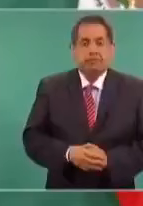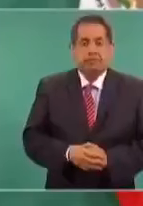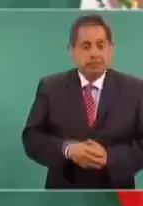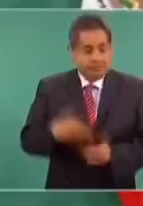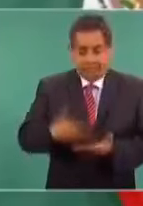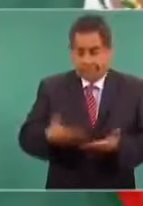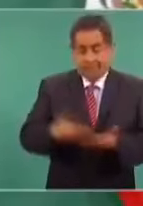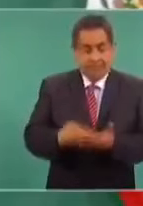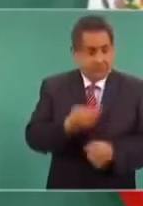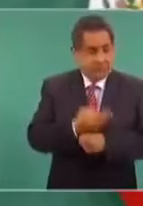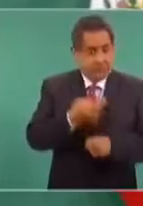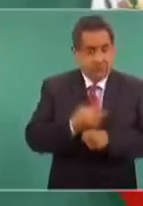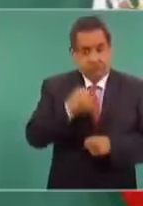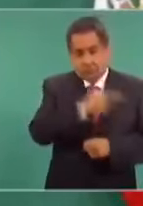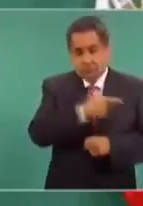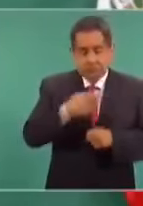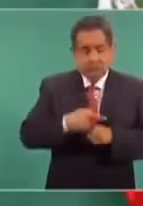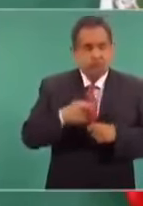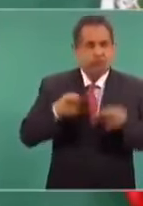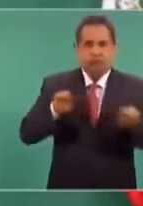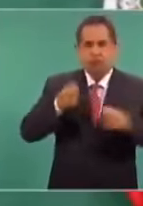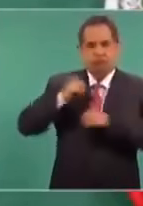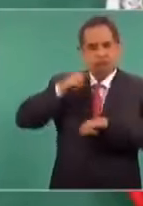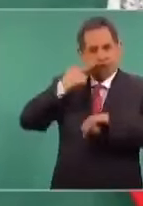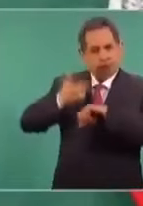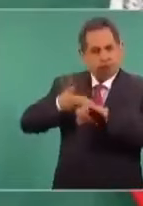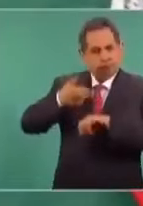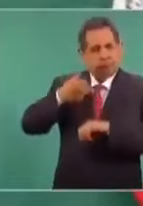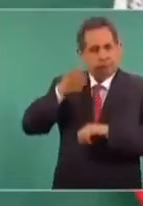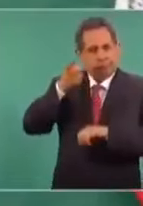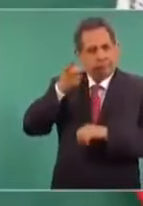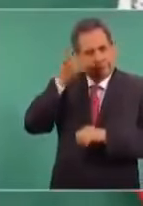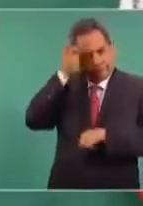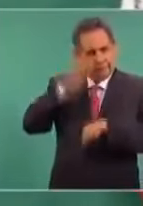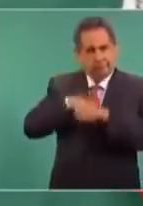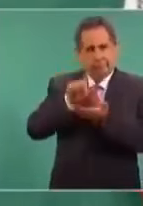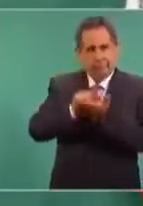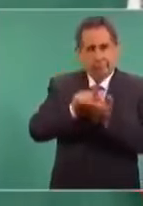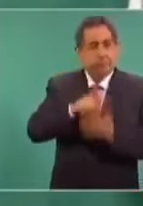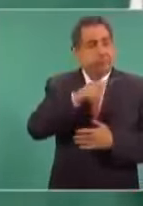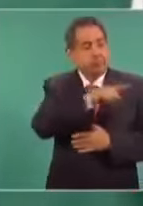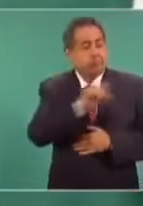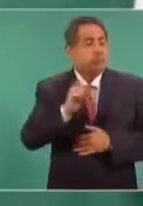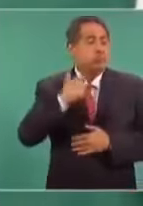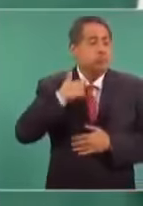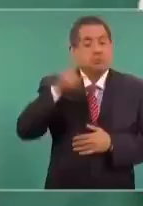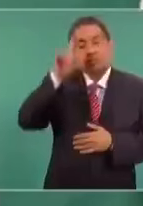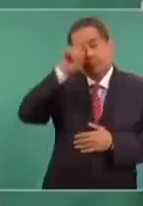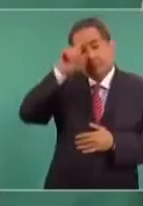el que actualmente maneja Twitter. Fue hasta asesor